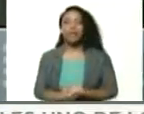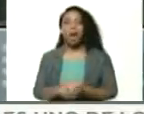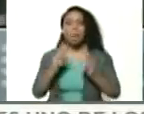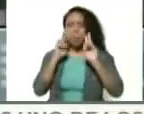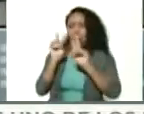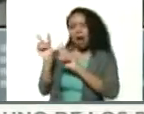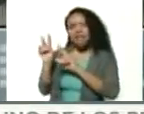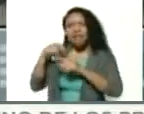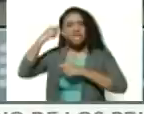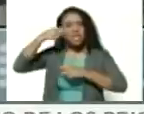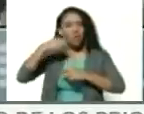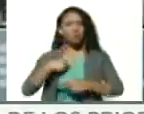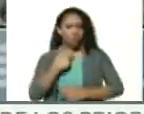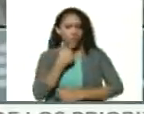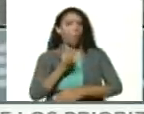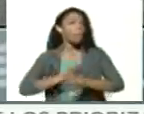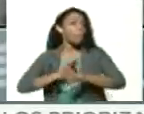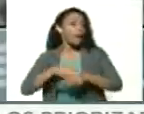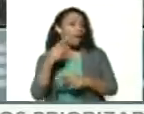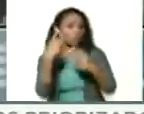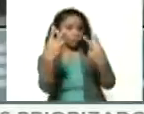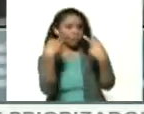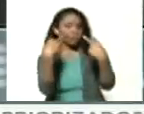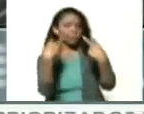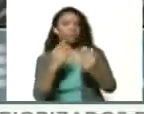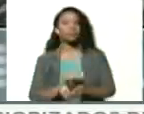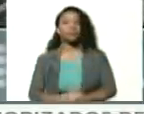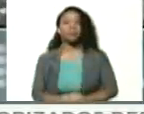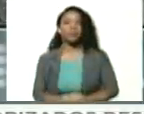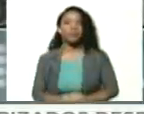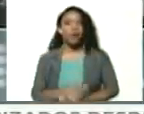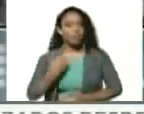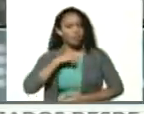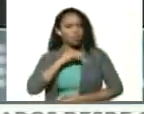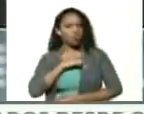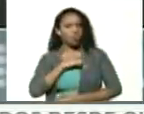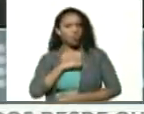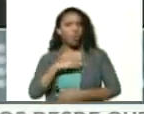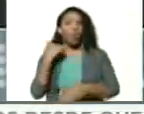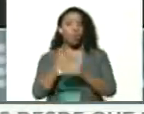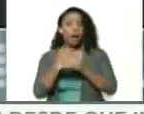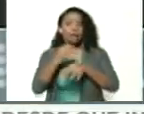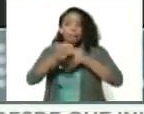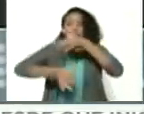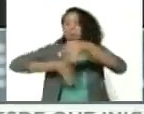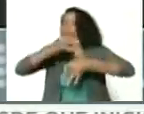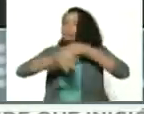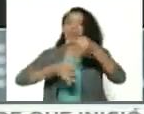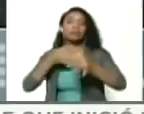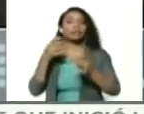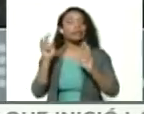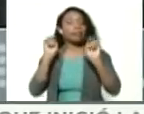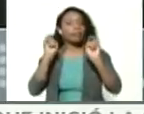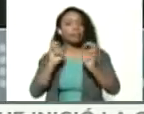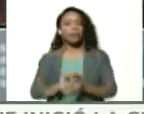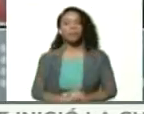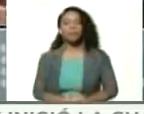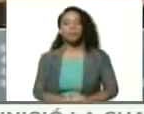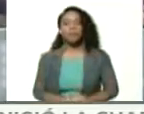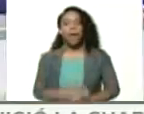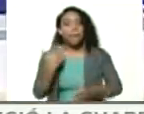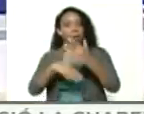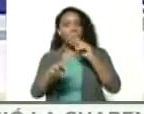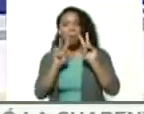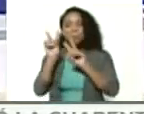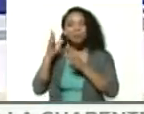video. Lo digo porque, fíjense ustedes, nosotros somos muy críticos y autocríticos. Vamos a ver